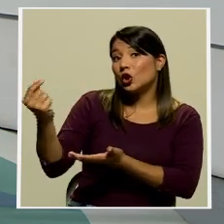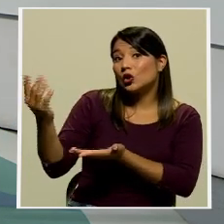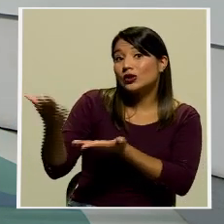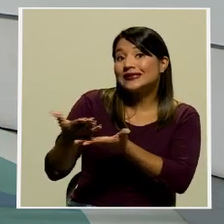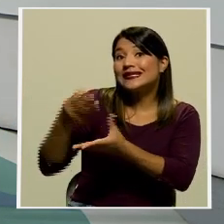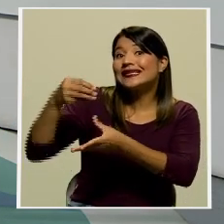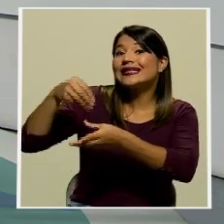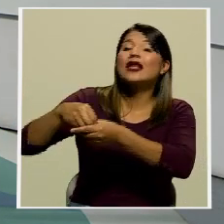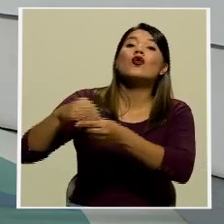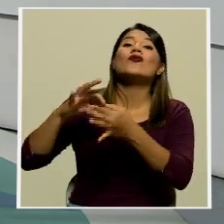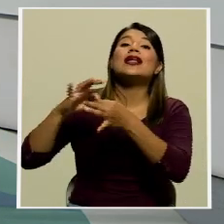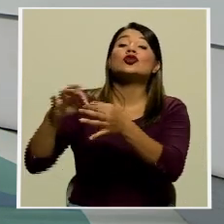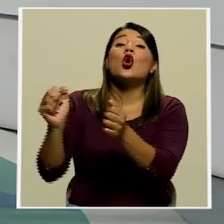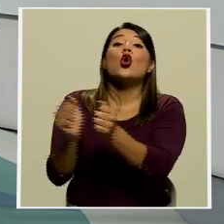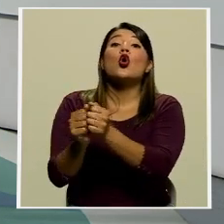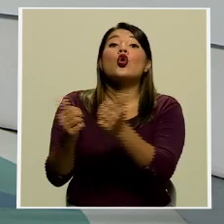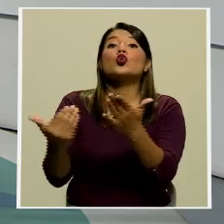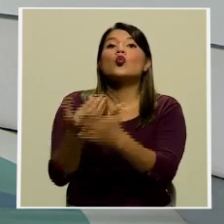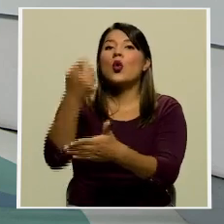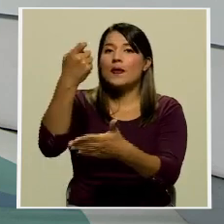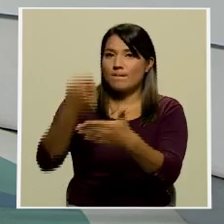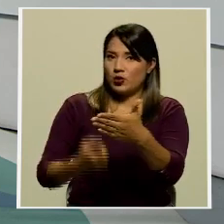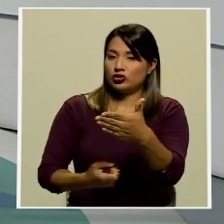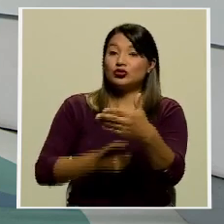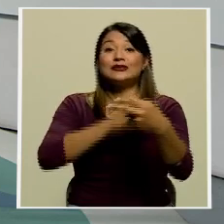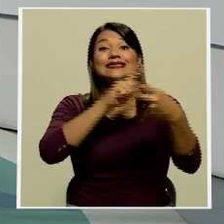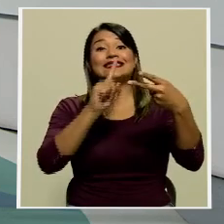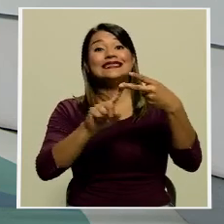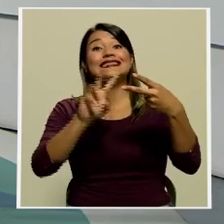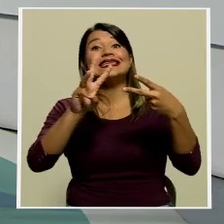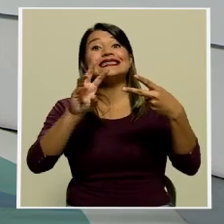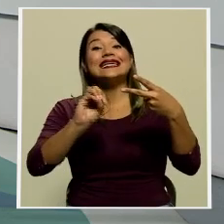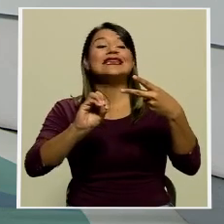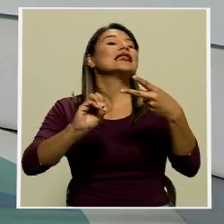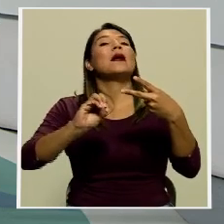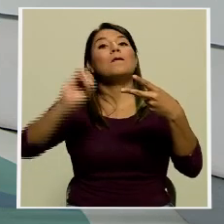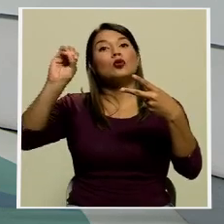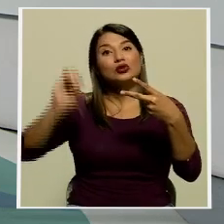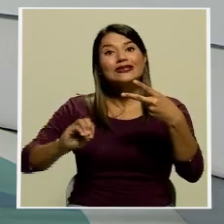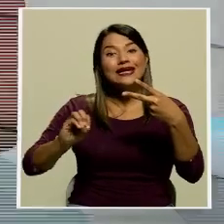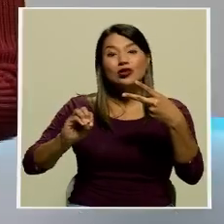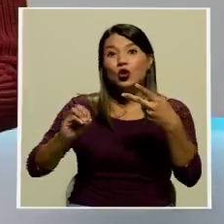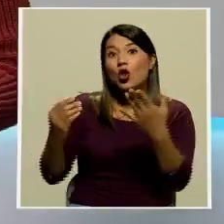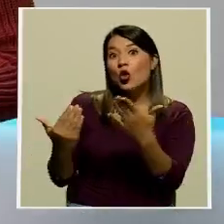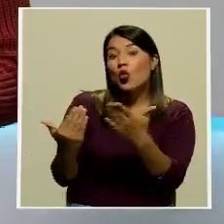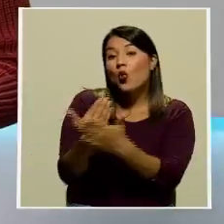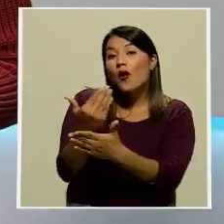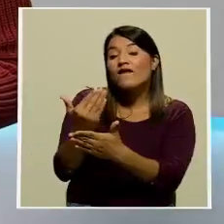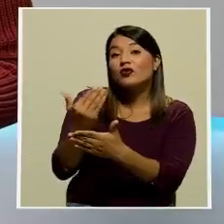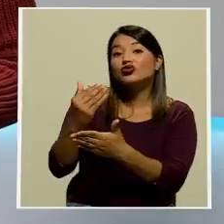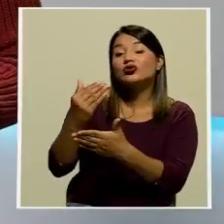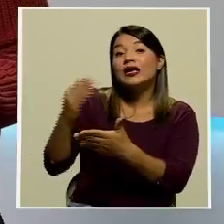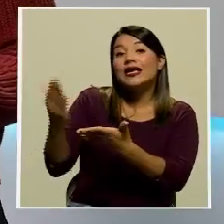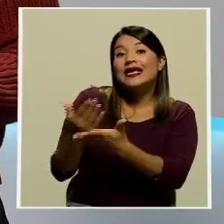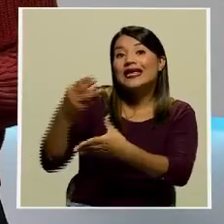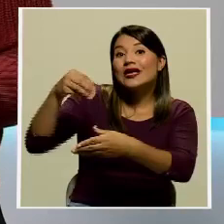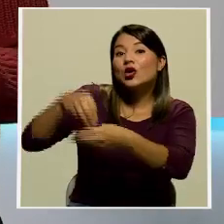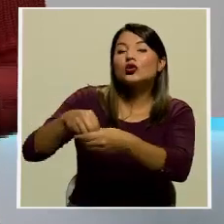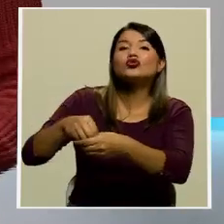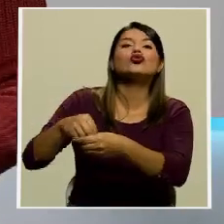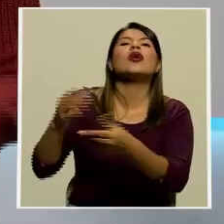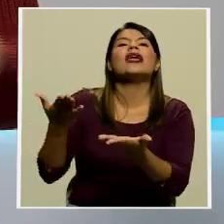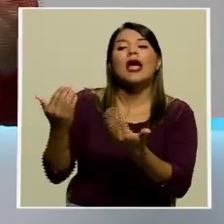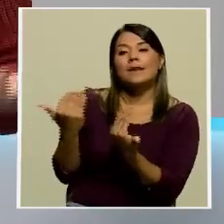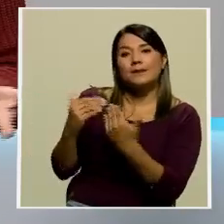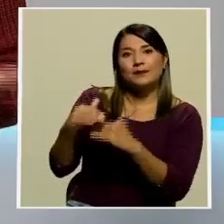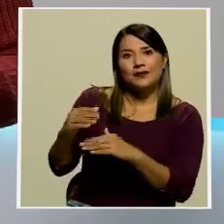nuevos impuestos y el 60% a lo que es el recorte del gasto público. Bueno, como ya lo hemos informado a lo largo de las